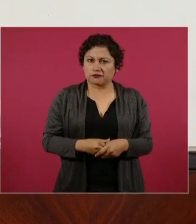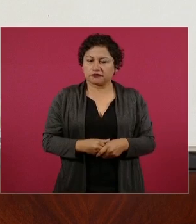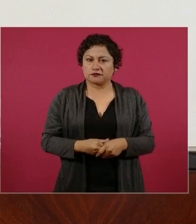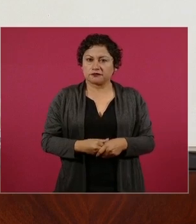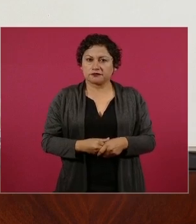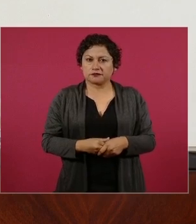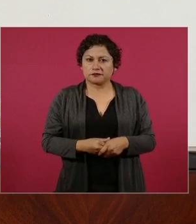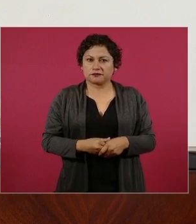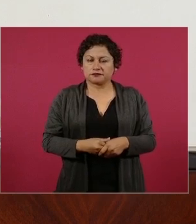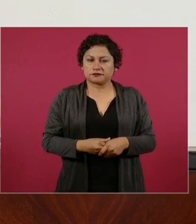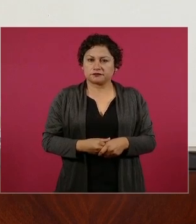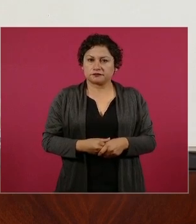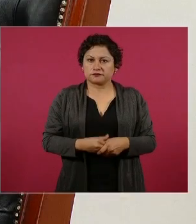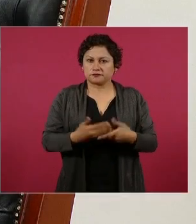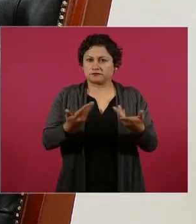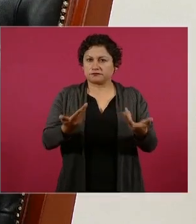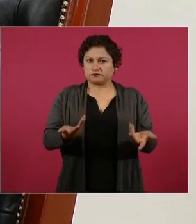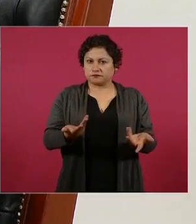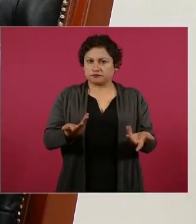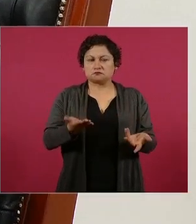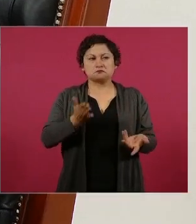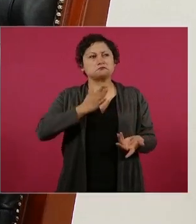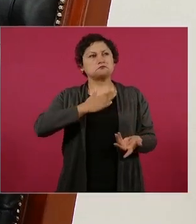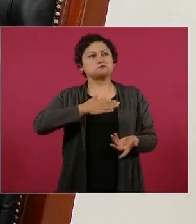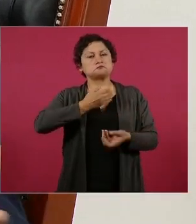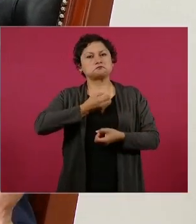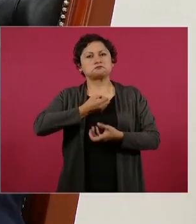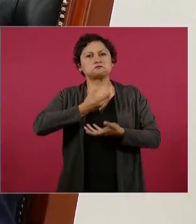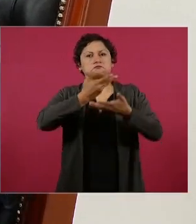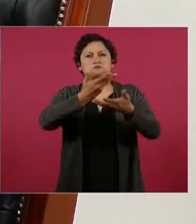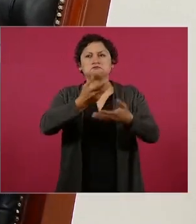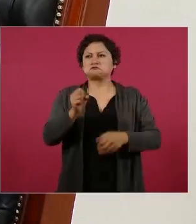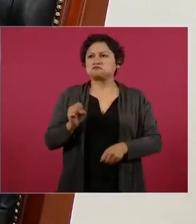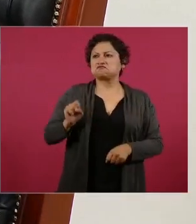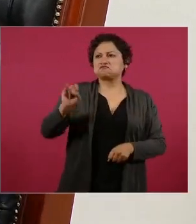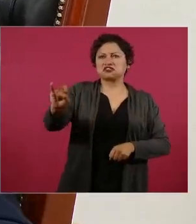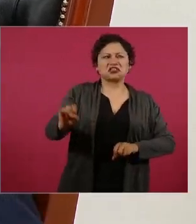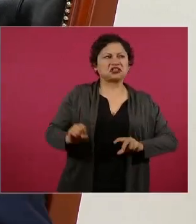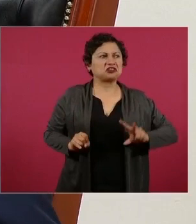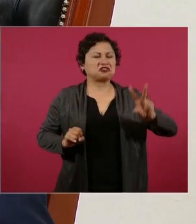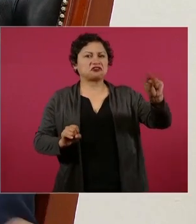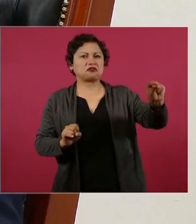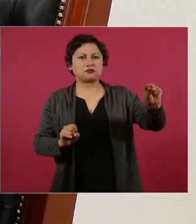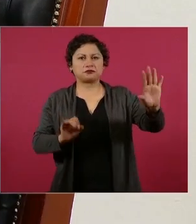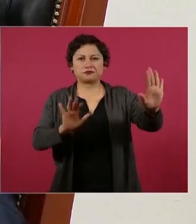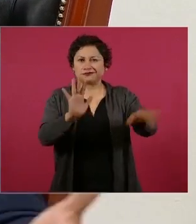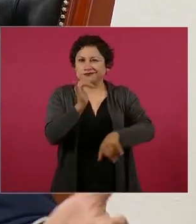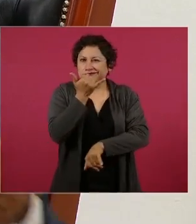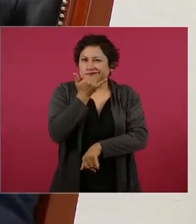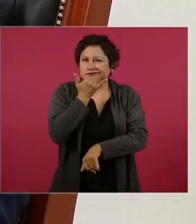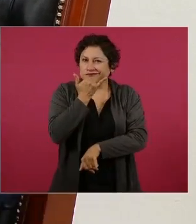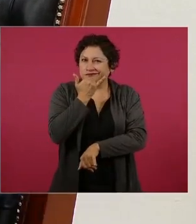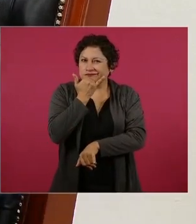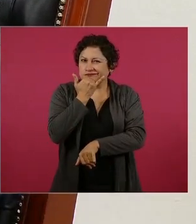a pronunciarse a favor de un candidato si todavía no aparecen las